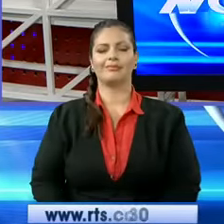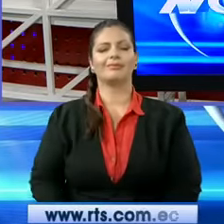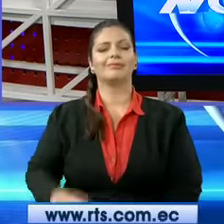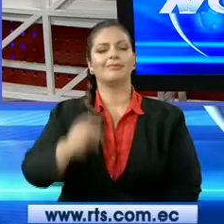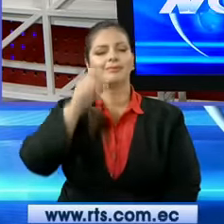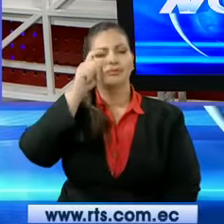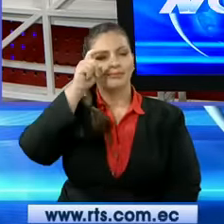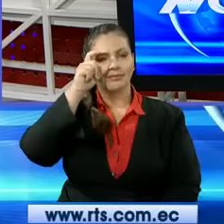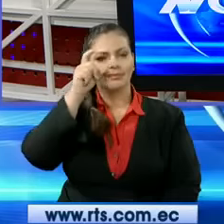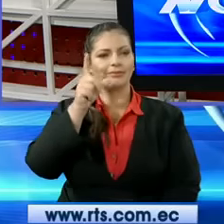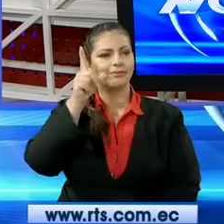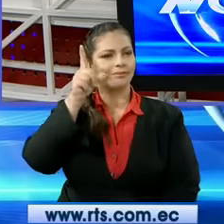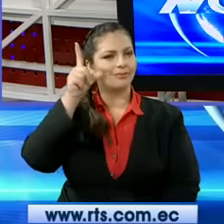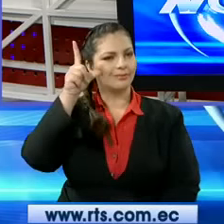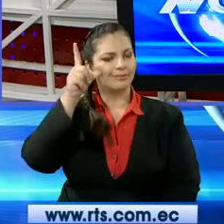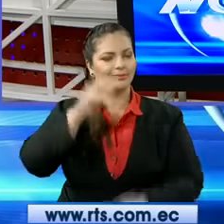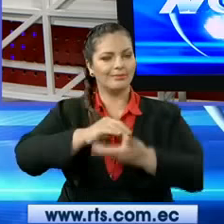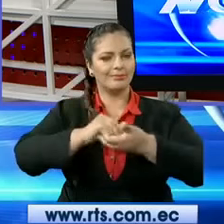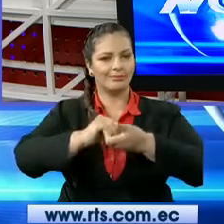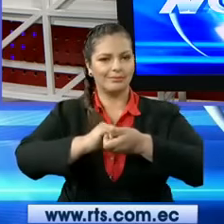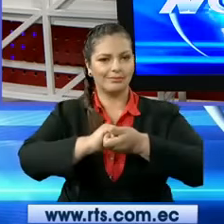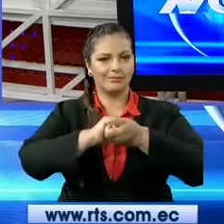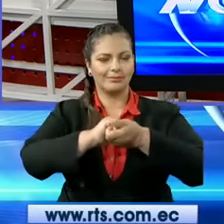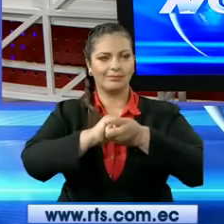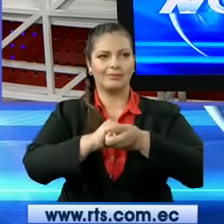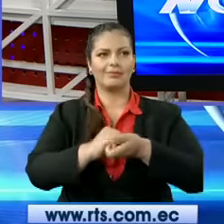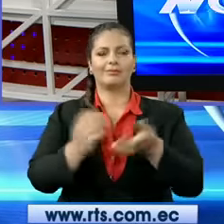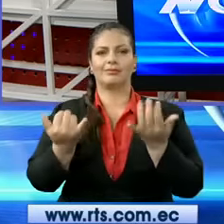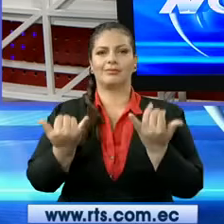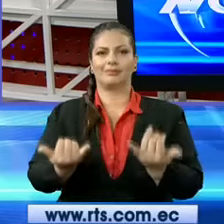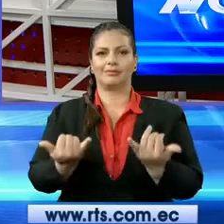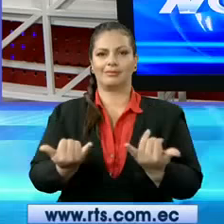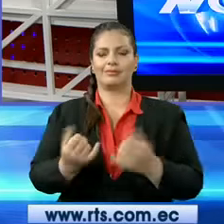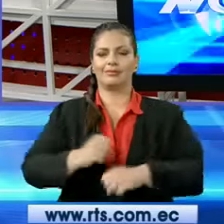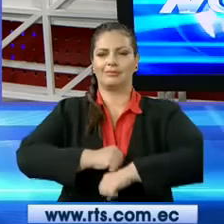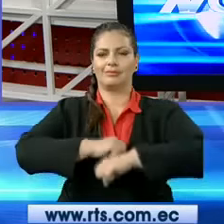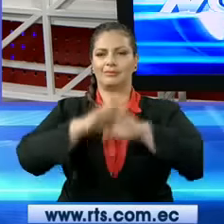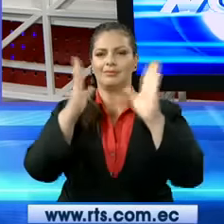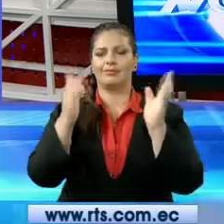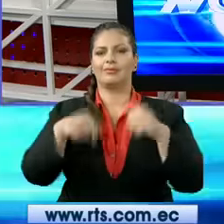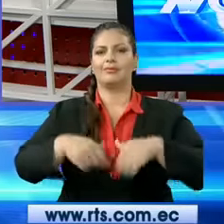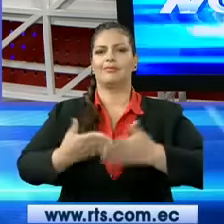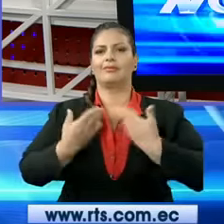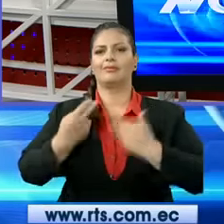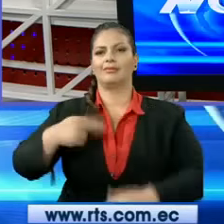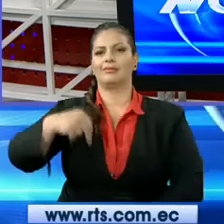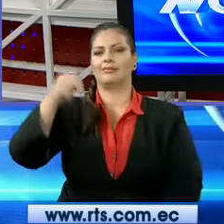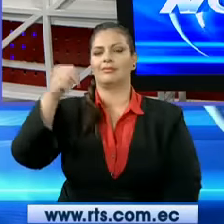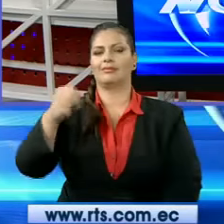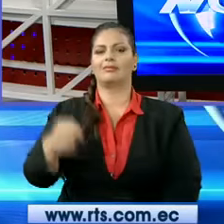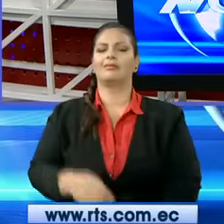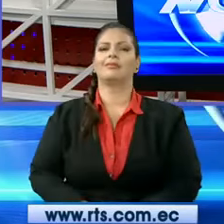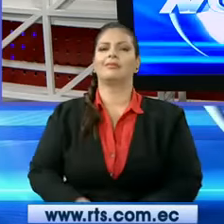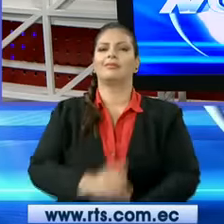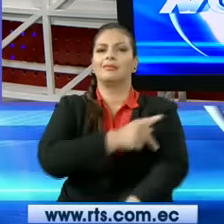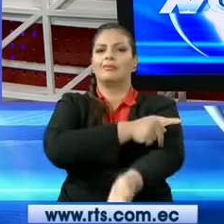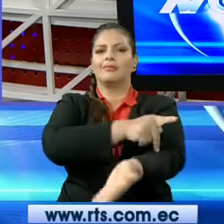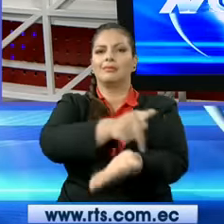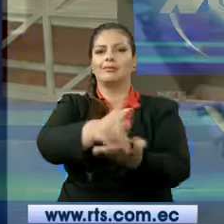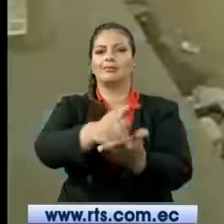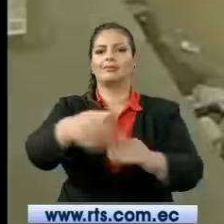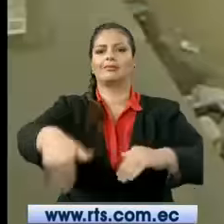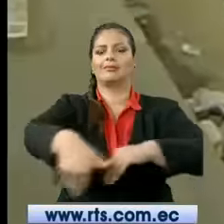amigos televidentes. ¿Qué tal? Levantamos señal esta mañana desde la avenida Casuarina y Vía Perimetral. En el sector de la